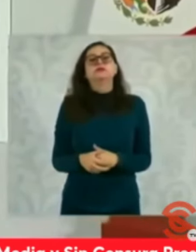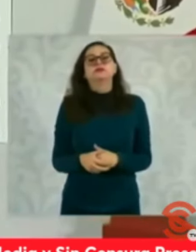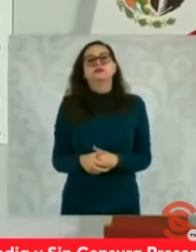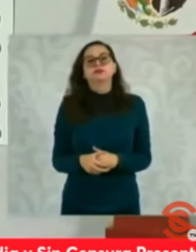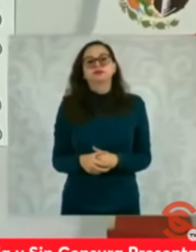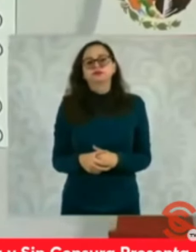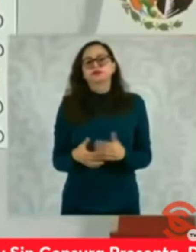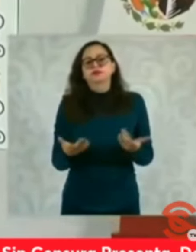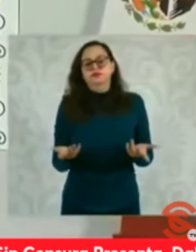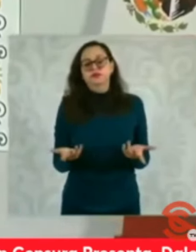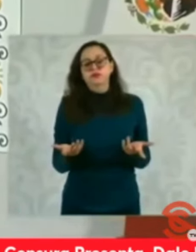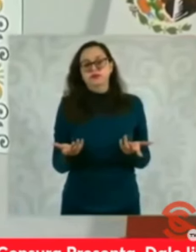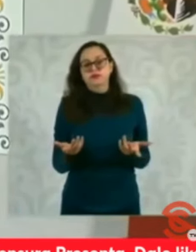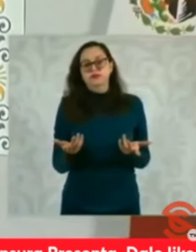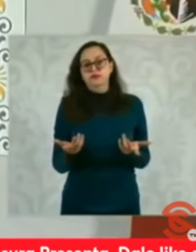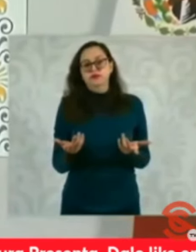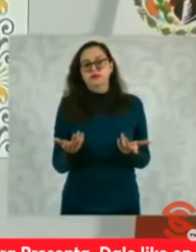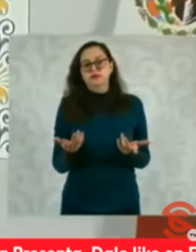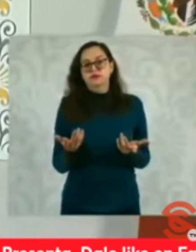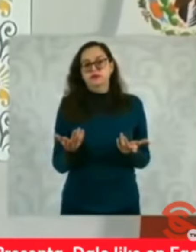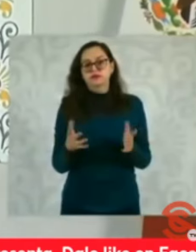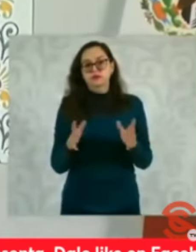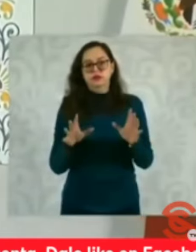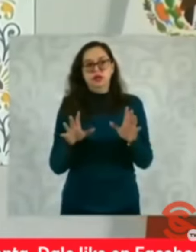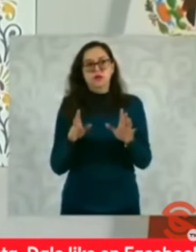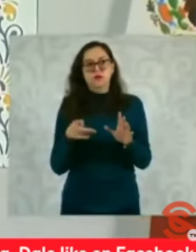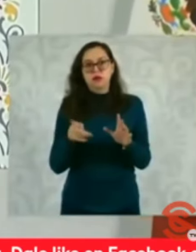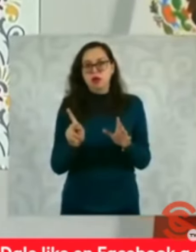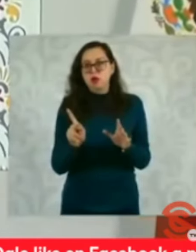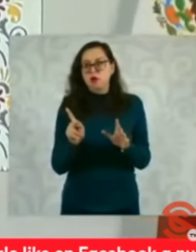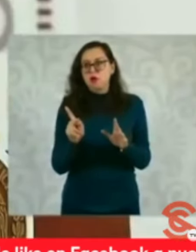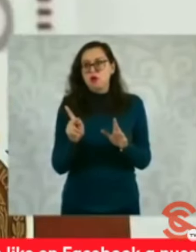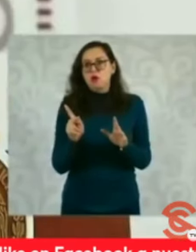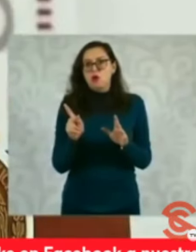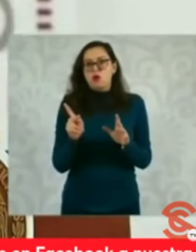Pero estamos viendo, no queremos tampoco...